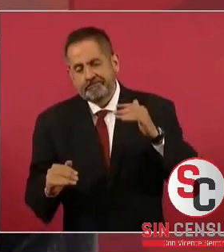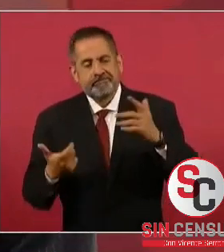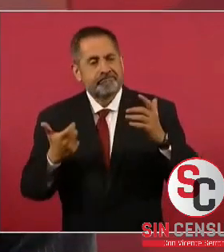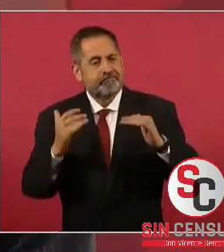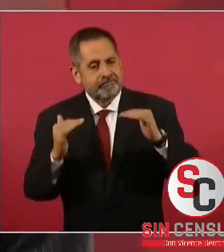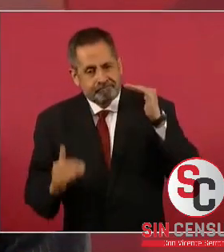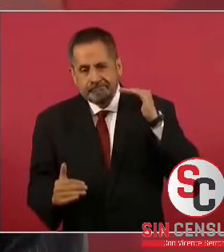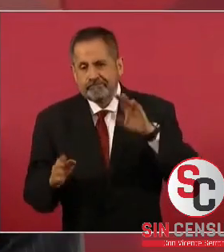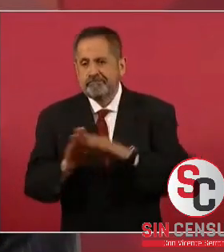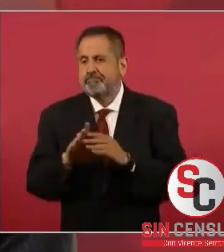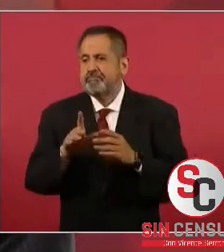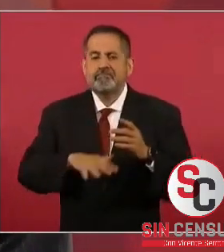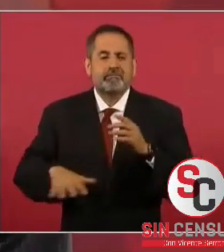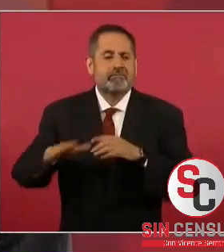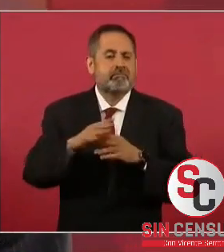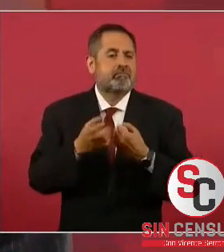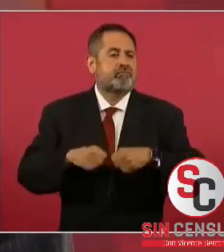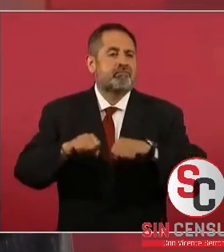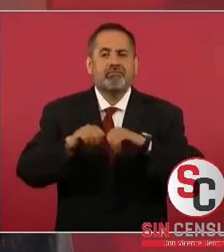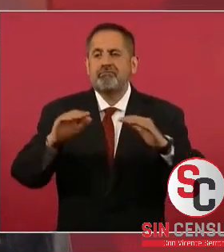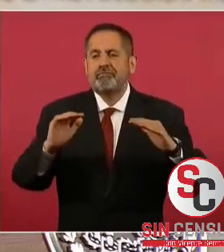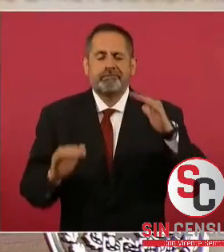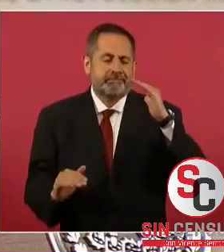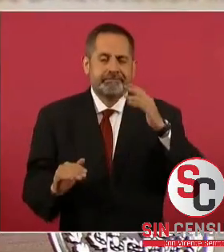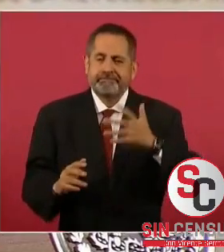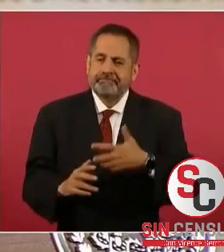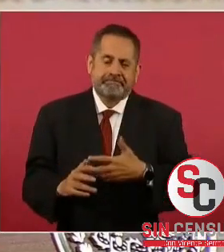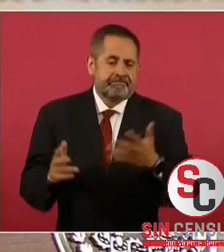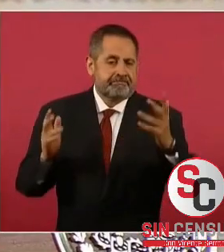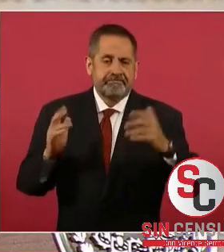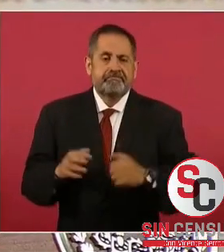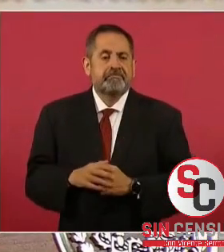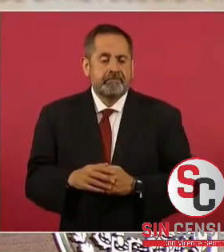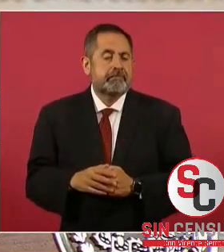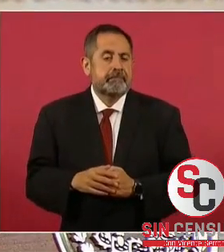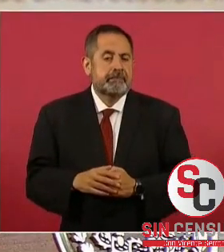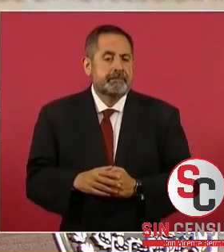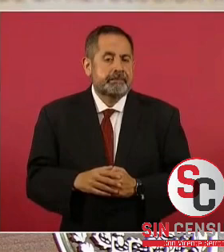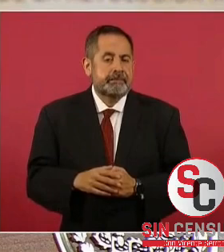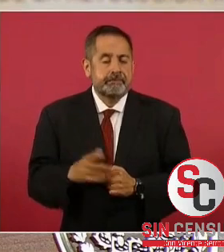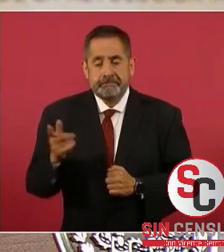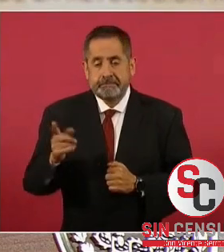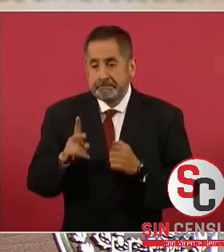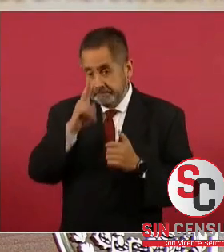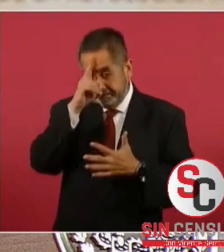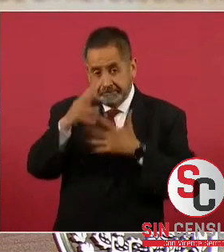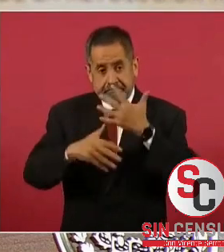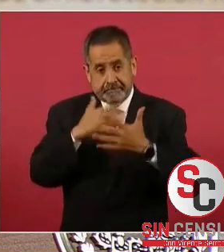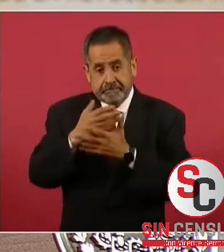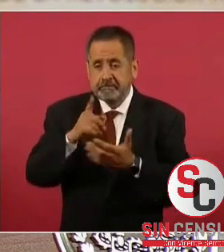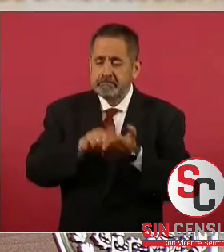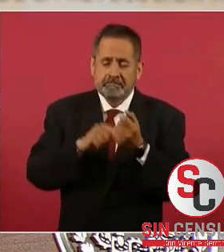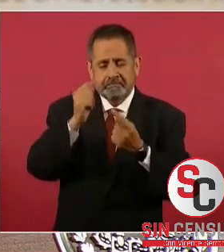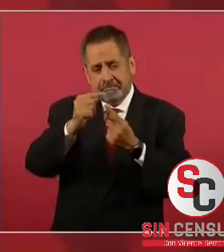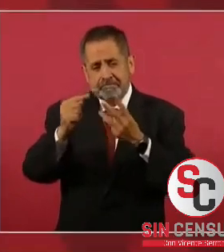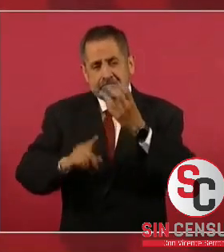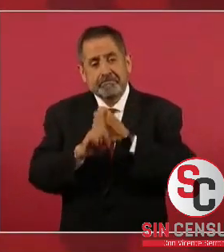económica, de la desigualdad social, de la violencia y de otros